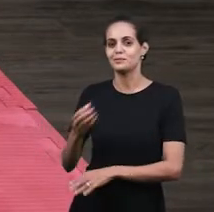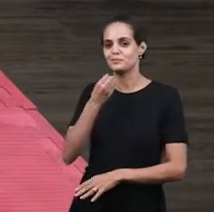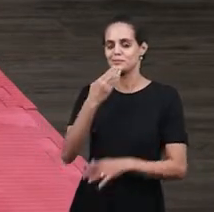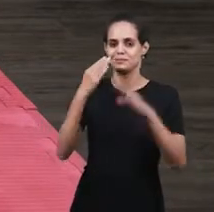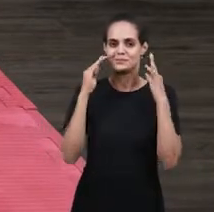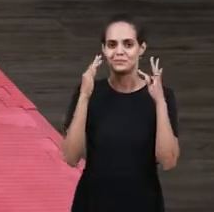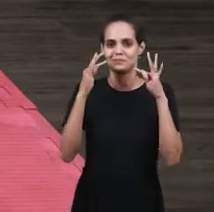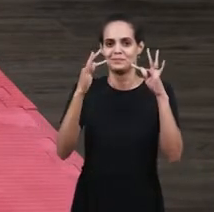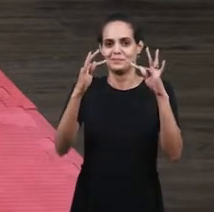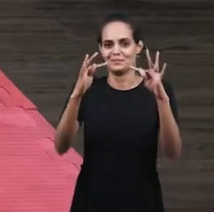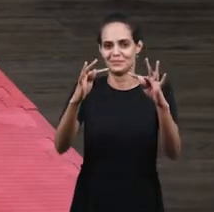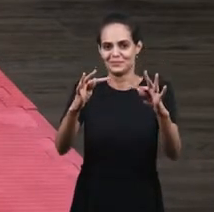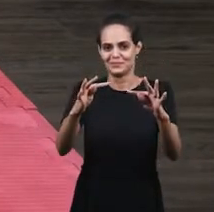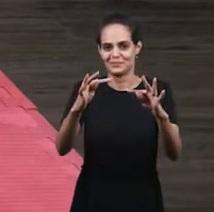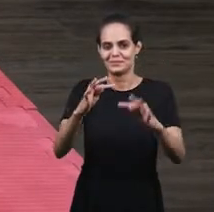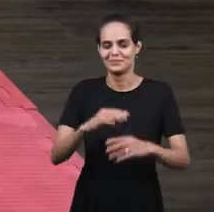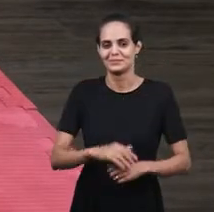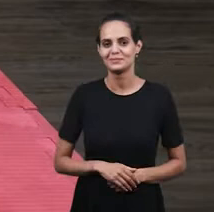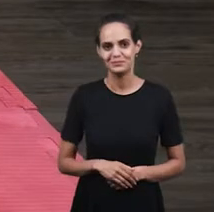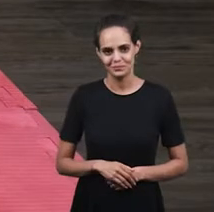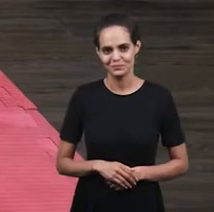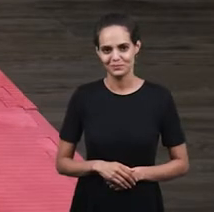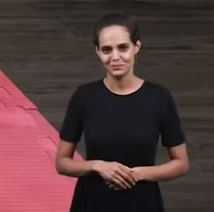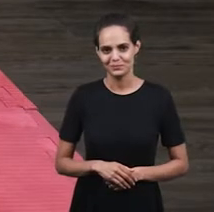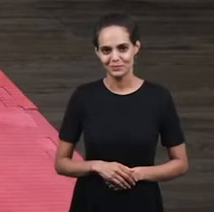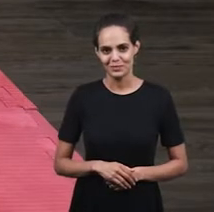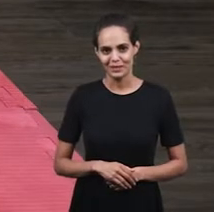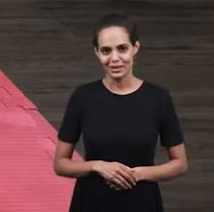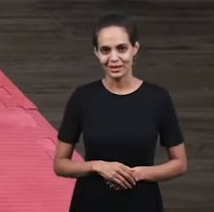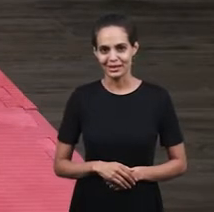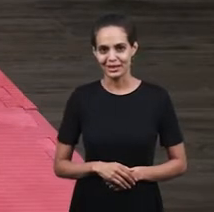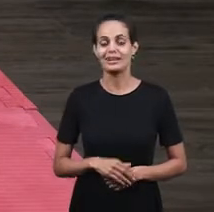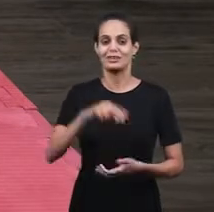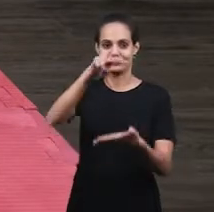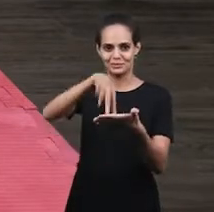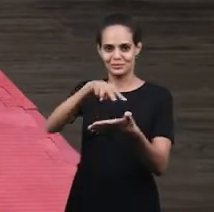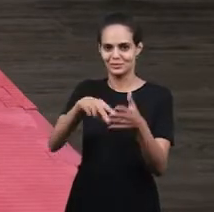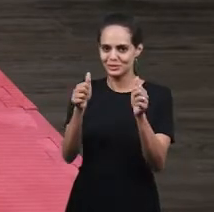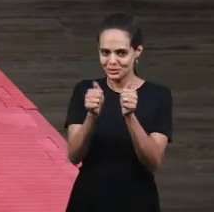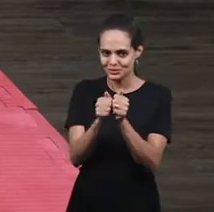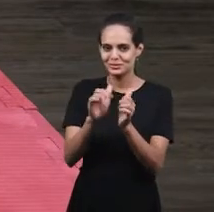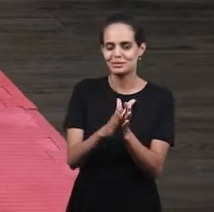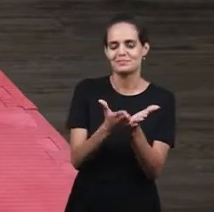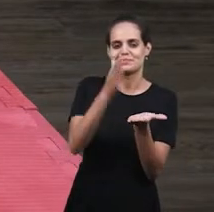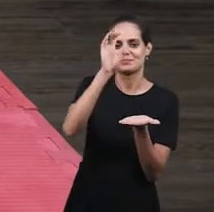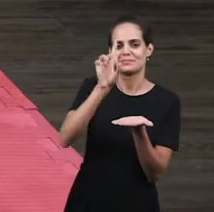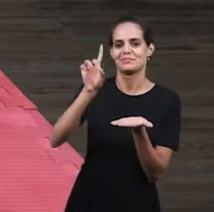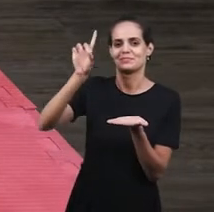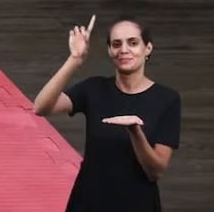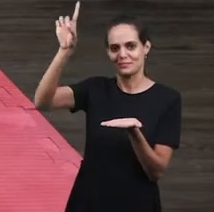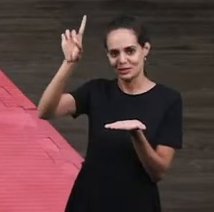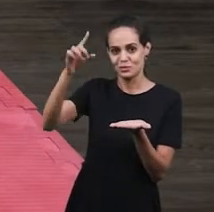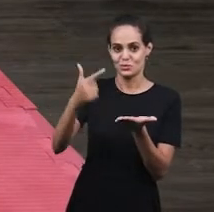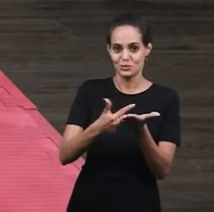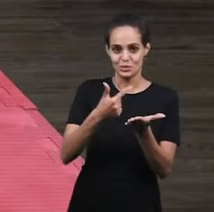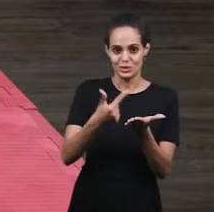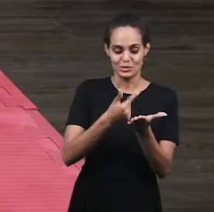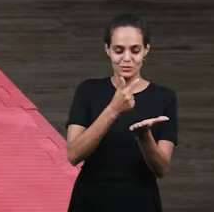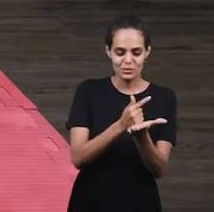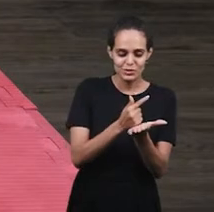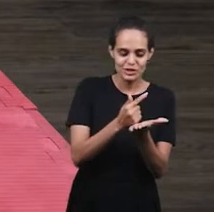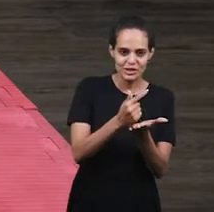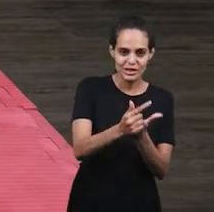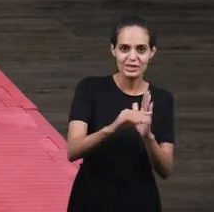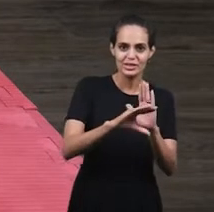dan buen testimonio. Vamos a leer juntos la palabra de Dios que está en el libro de